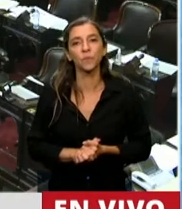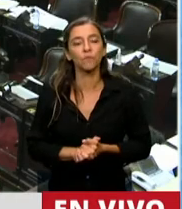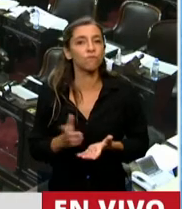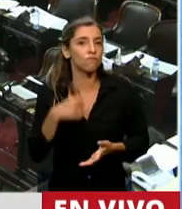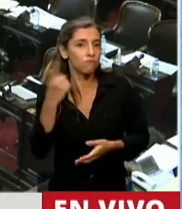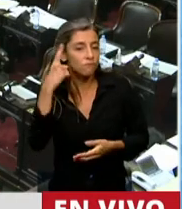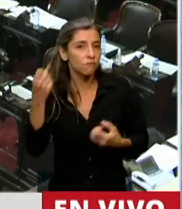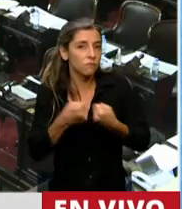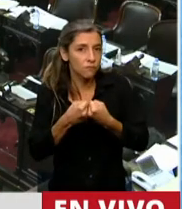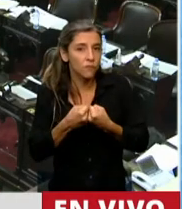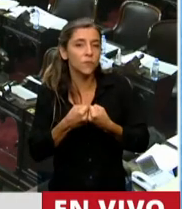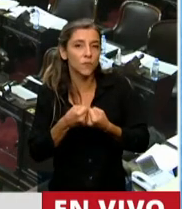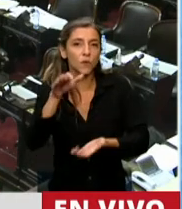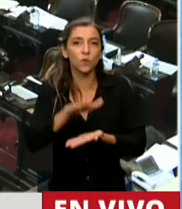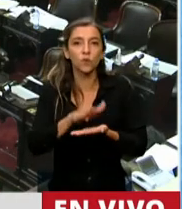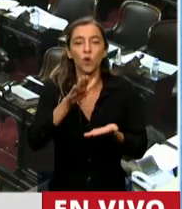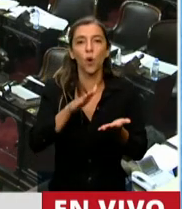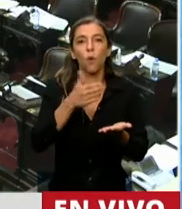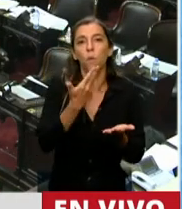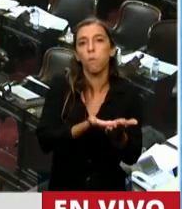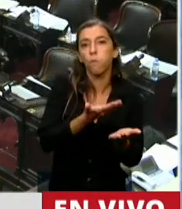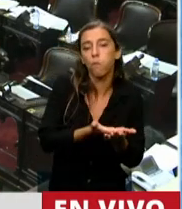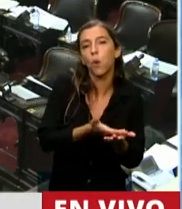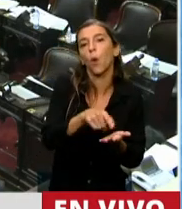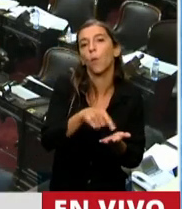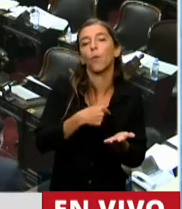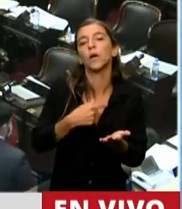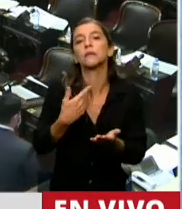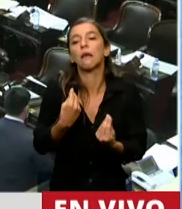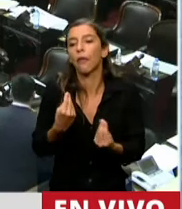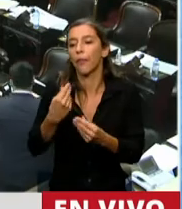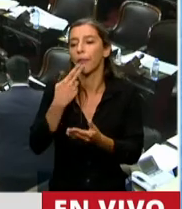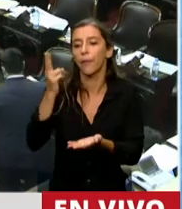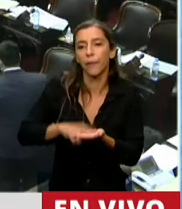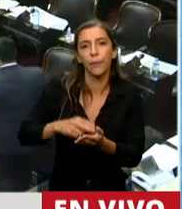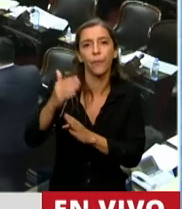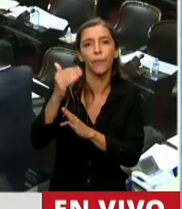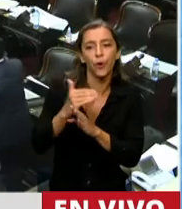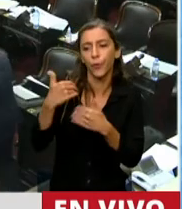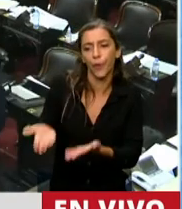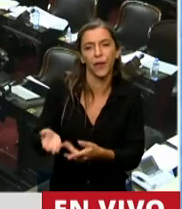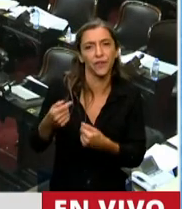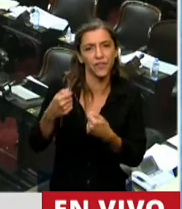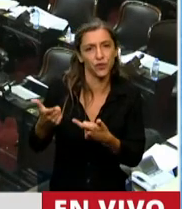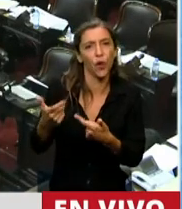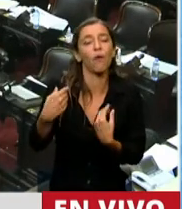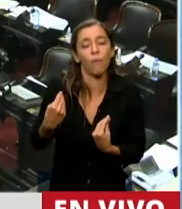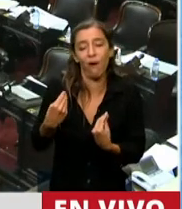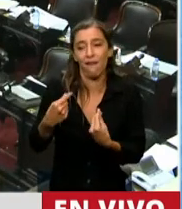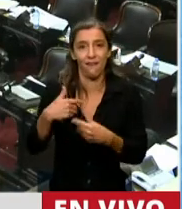Estamos de acuerdo con las propuestas efectuadas en cuanto a los beneficios impositivos para impulsar la actividad de la